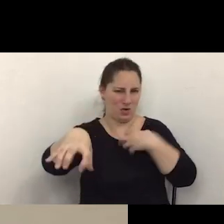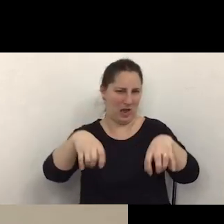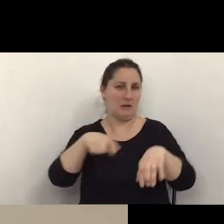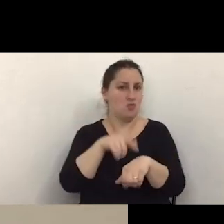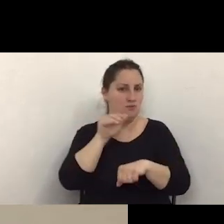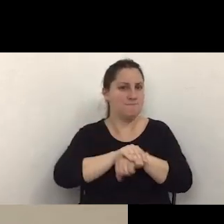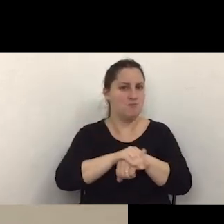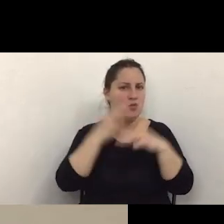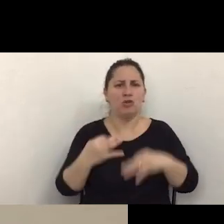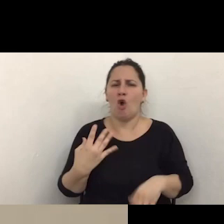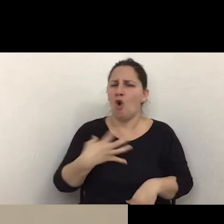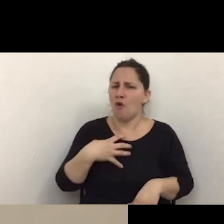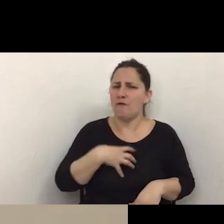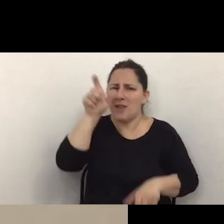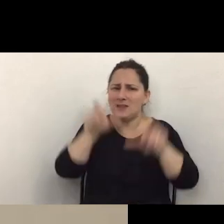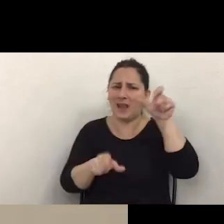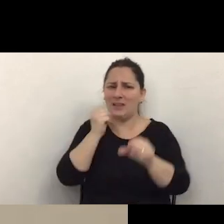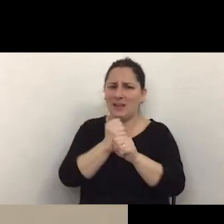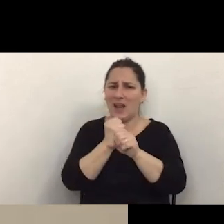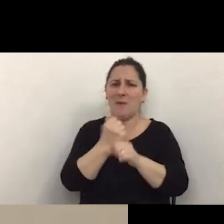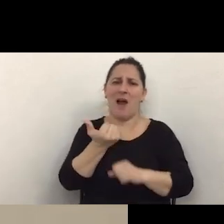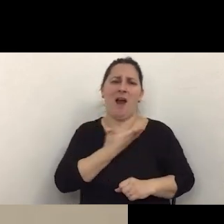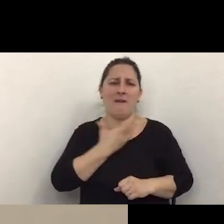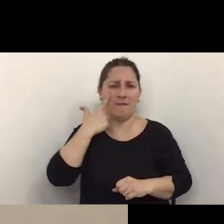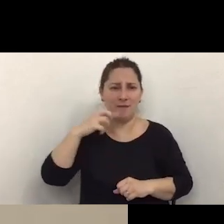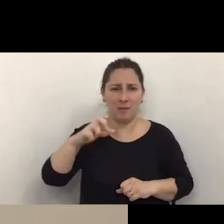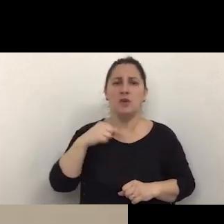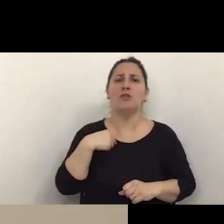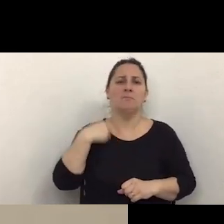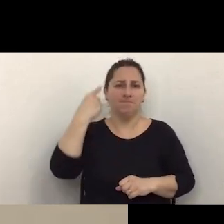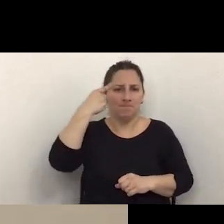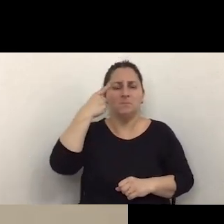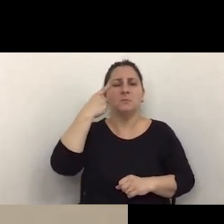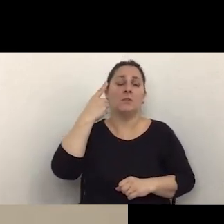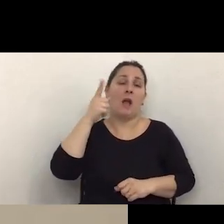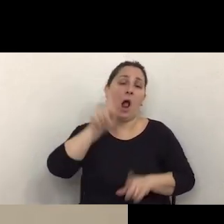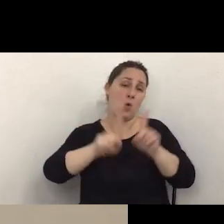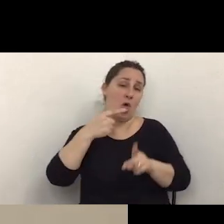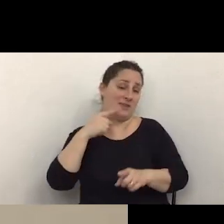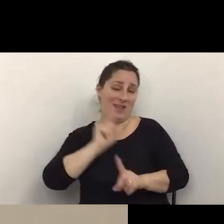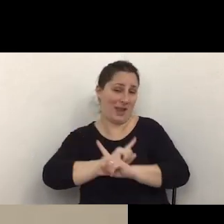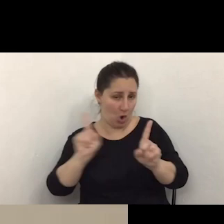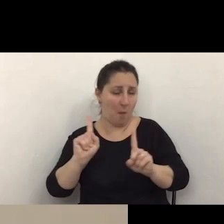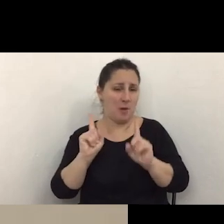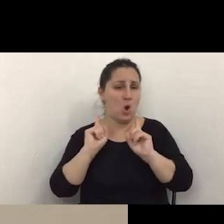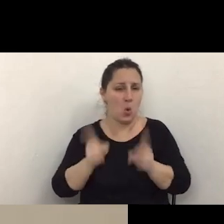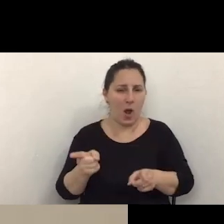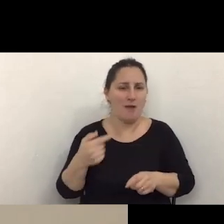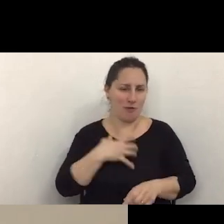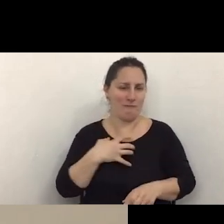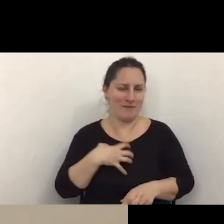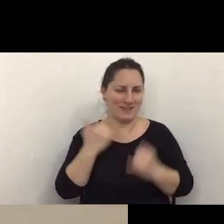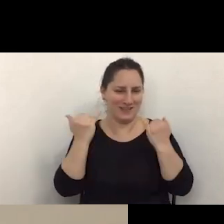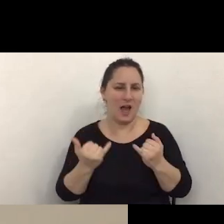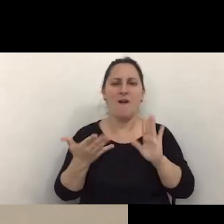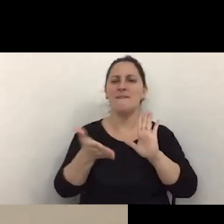yo confío plenamente en los funcionarios de la FIP, y creo que muchos, aunque digan lo contrario, también, y están